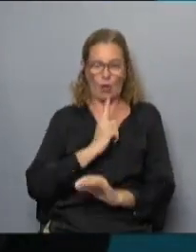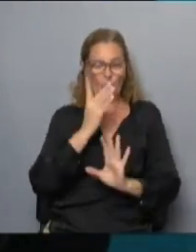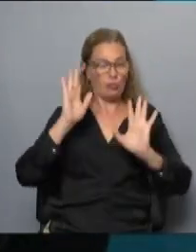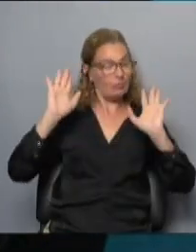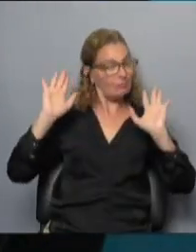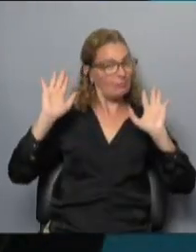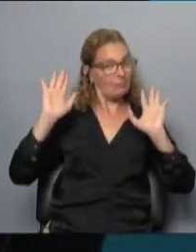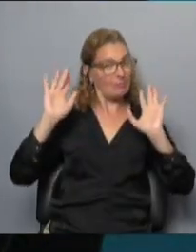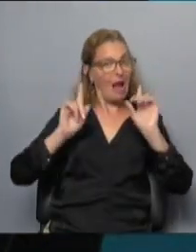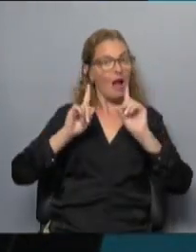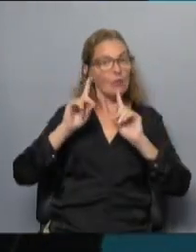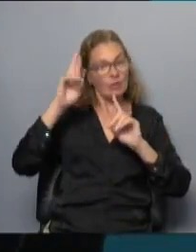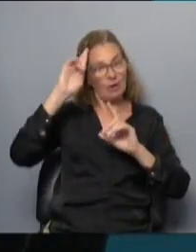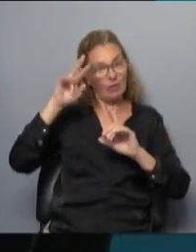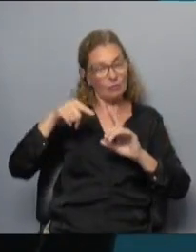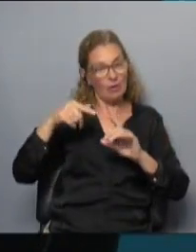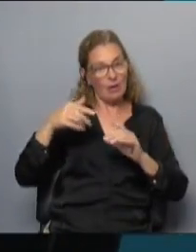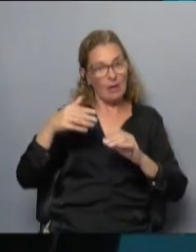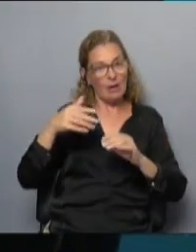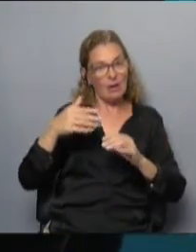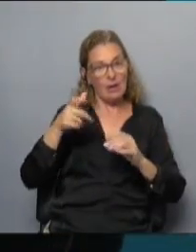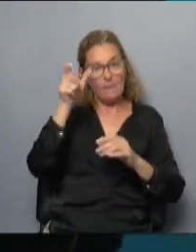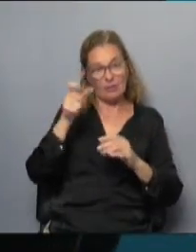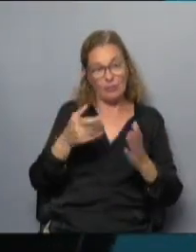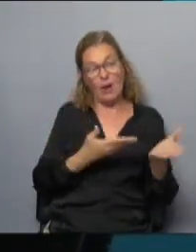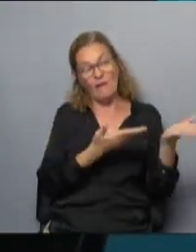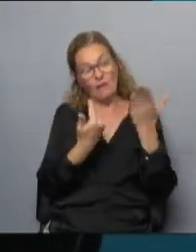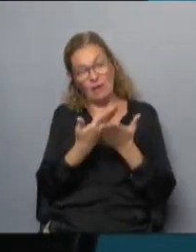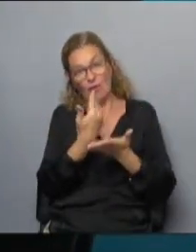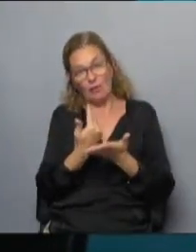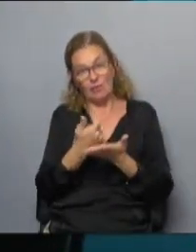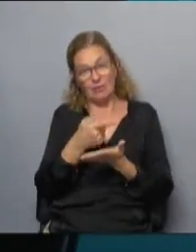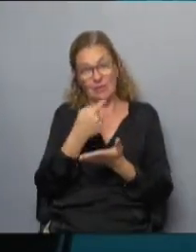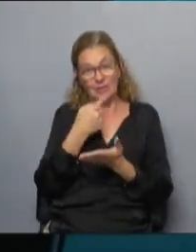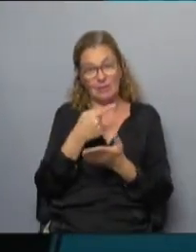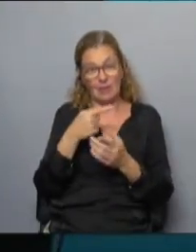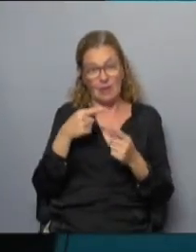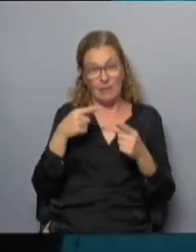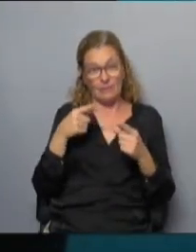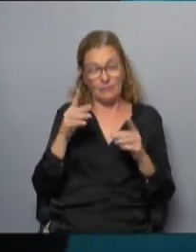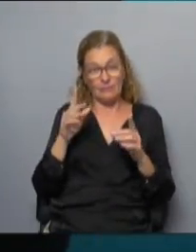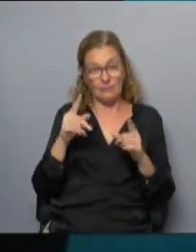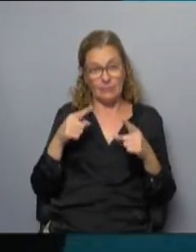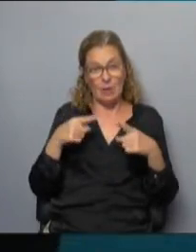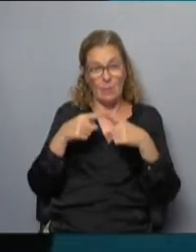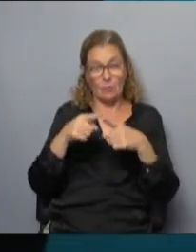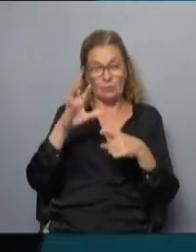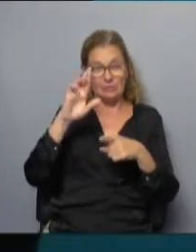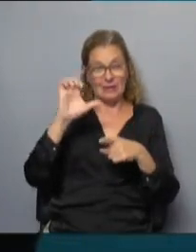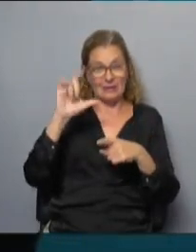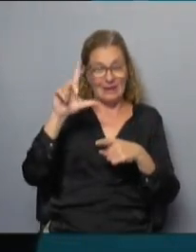por alguna razón apareció el accidente y me invitó cuando dice eso que asomarse apuntarle su momento punta rieles